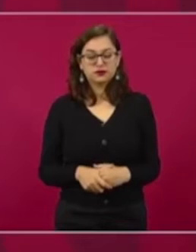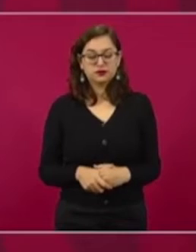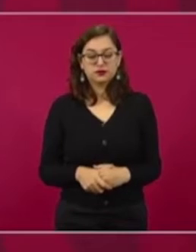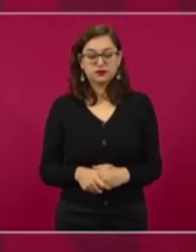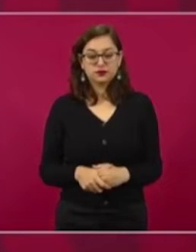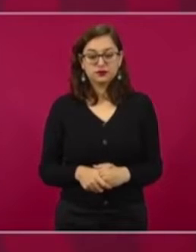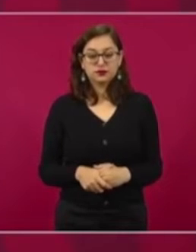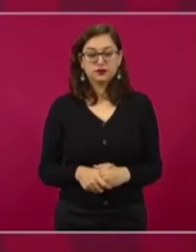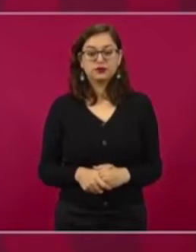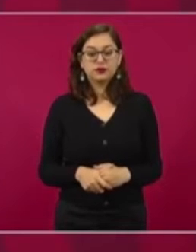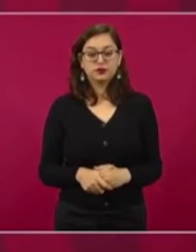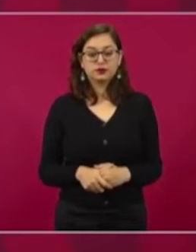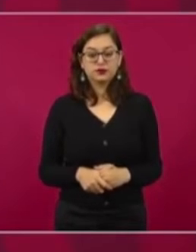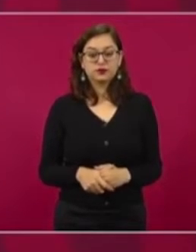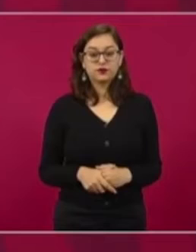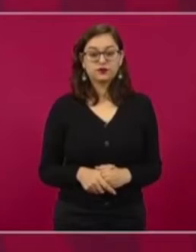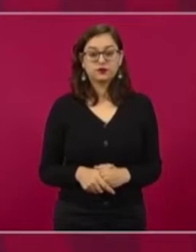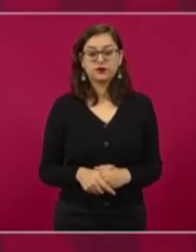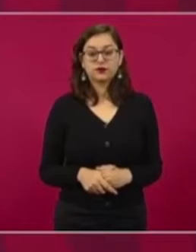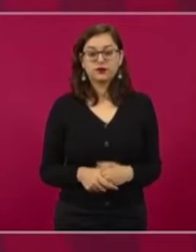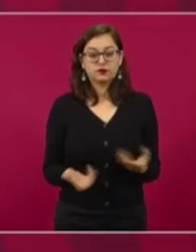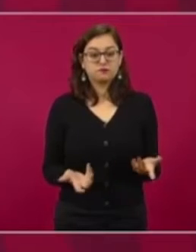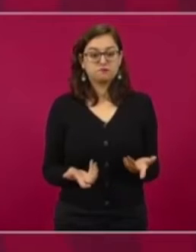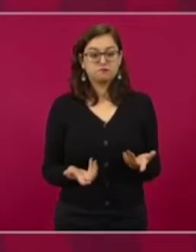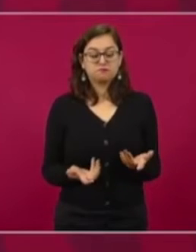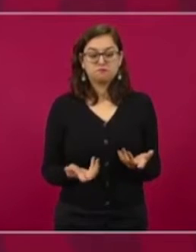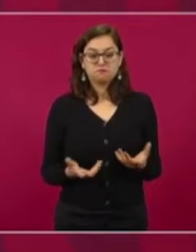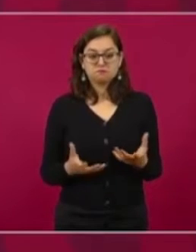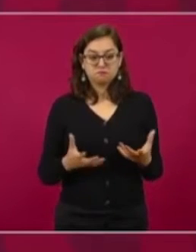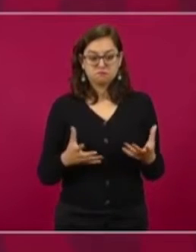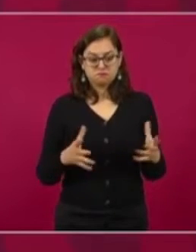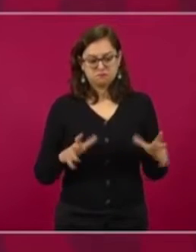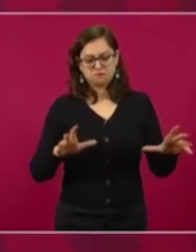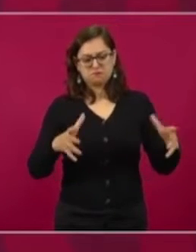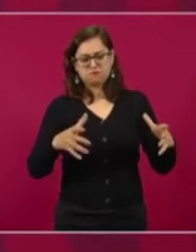el sector empresarial?